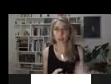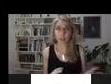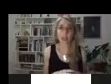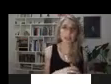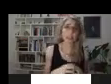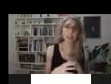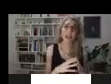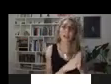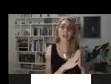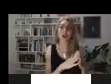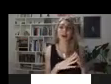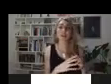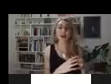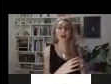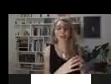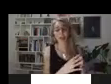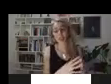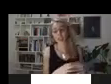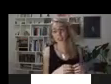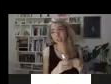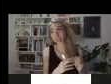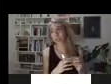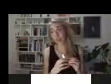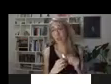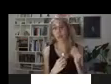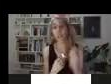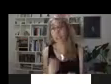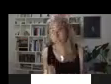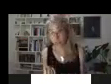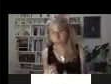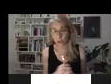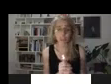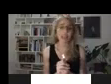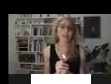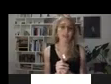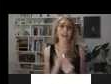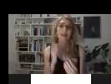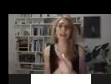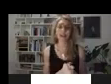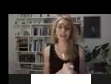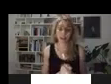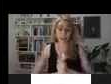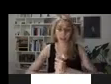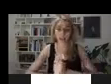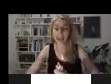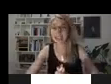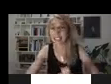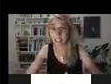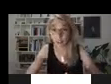del mercado del arte que nos habla de la profundización que tal vez la